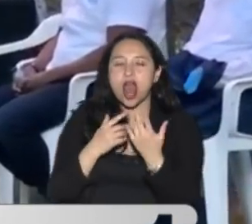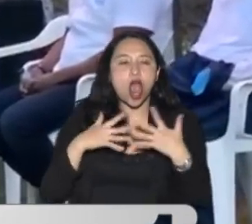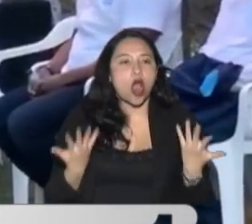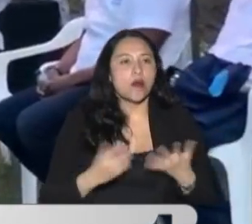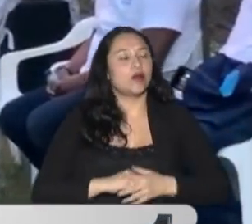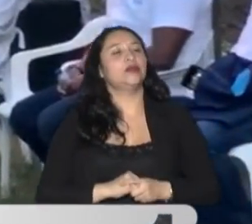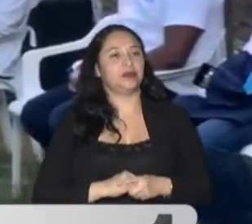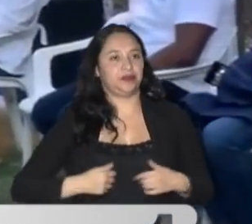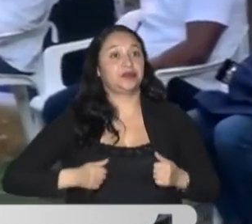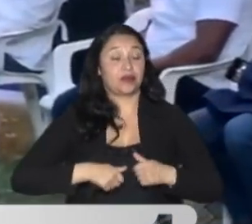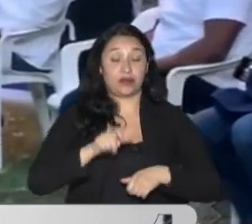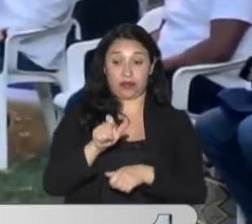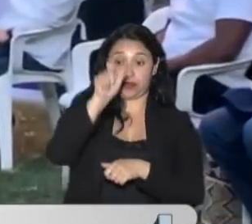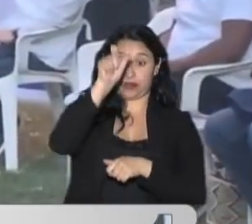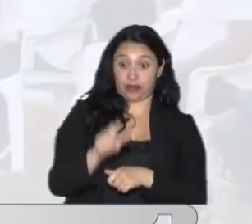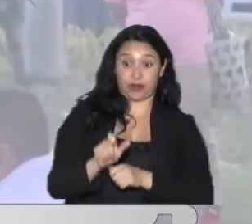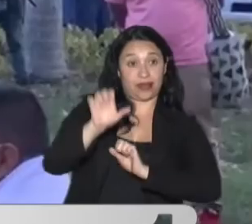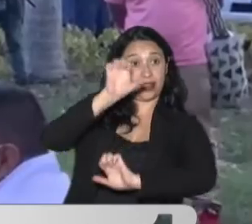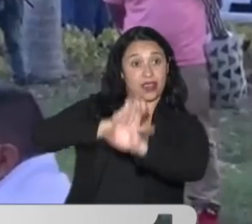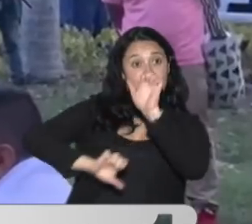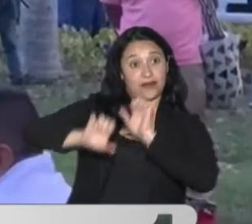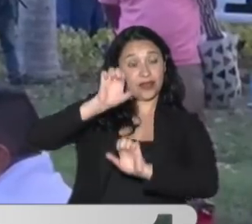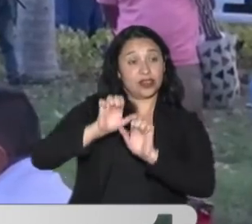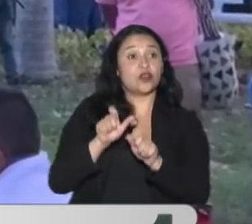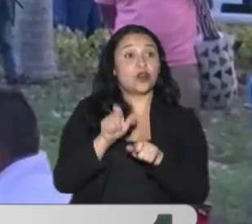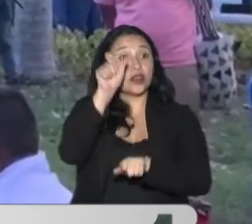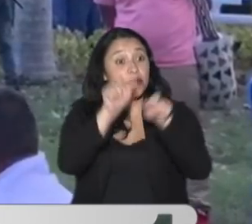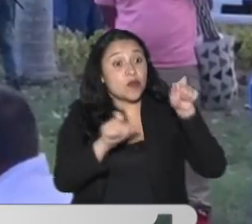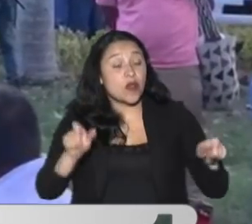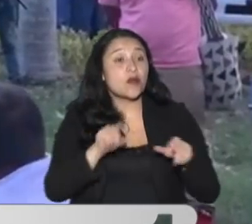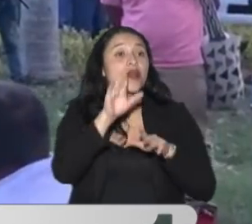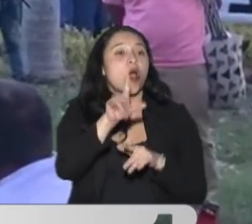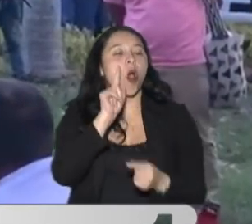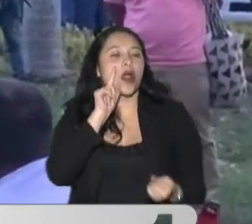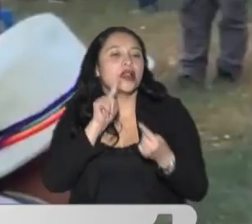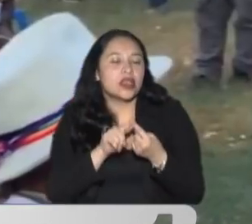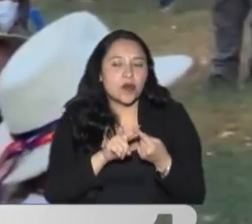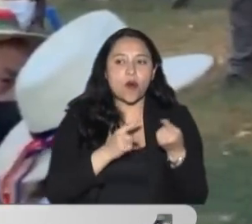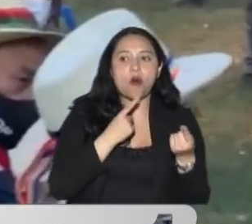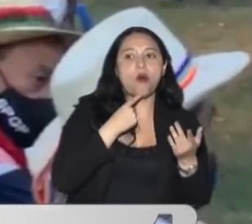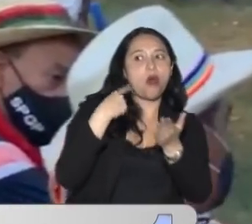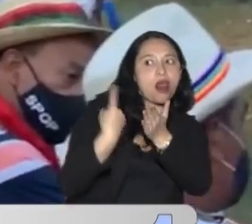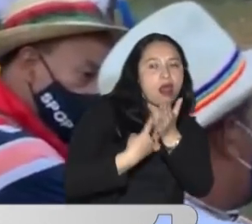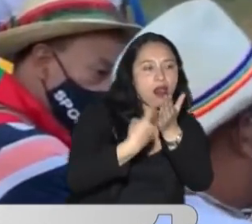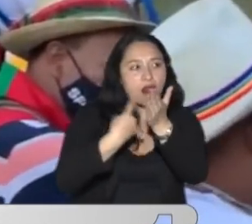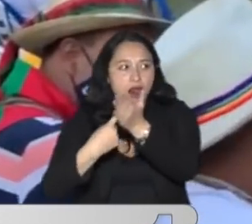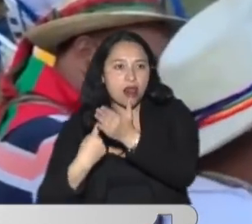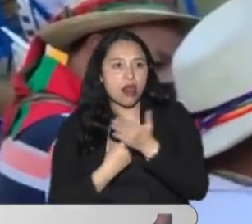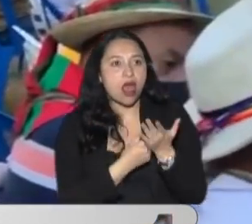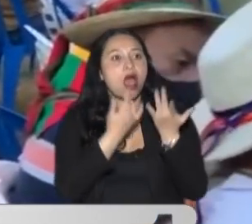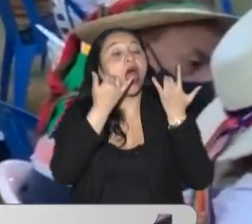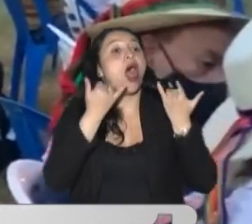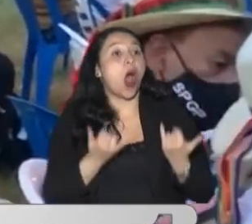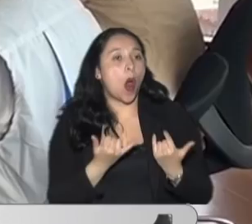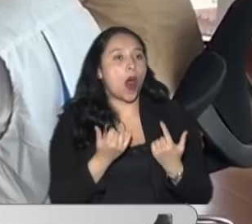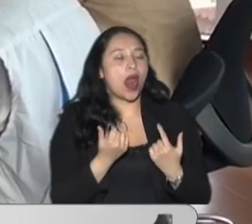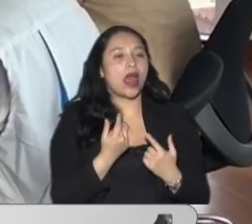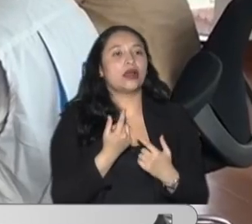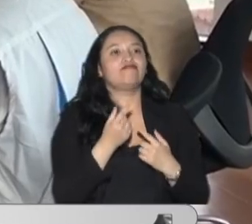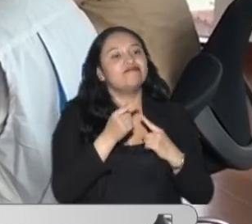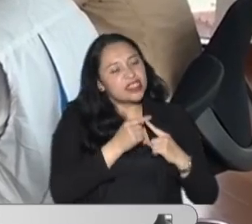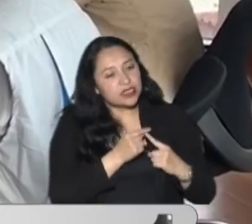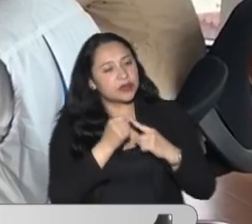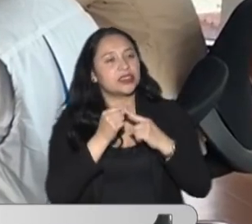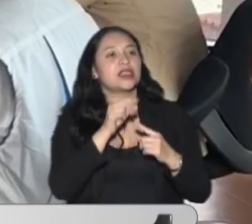El defensor del pueblo, Carlos Camargo, quien actúa como facilitador entre la minga y el gobierno, anunció que fue implementado un operativo especial integrado